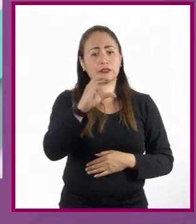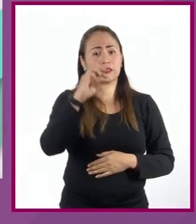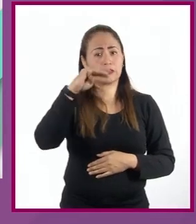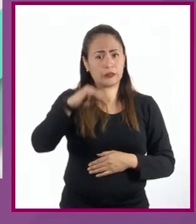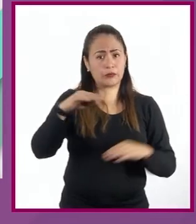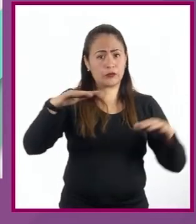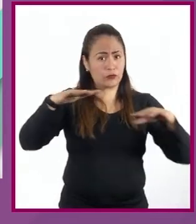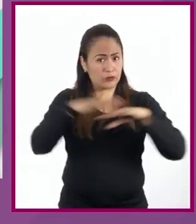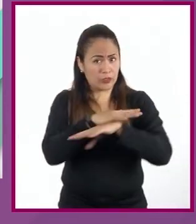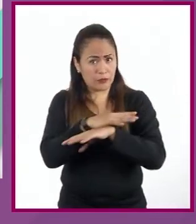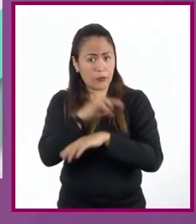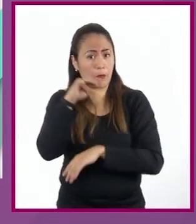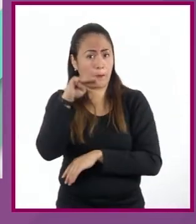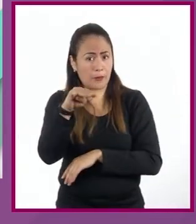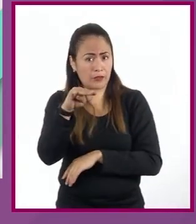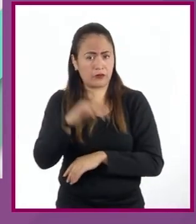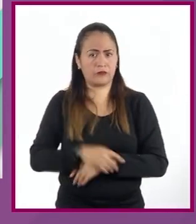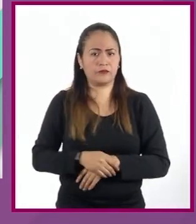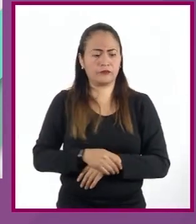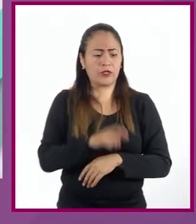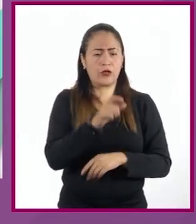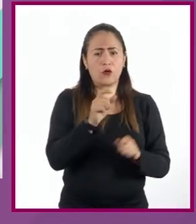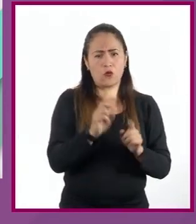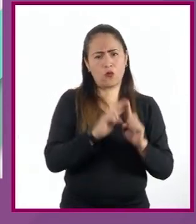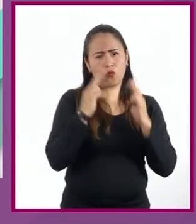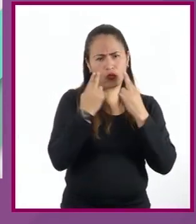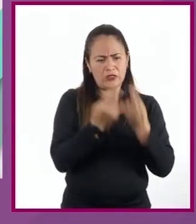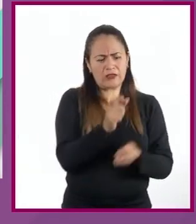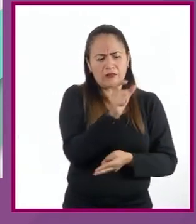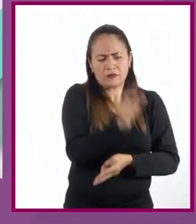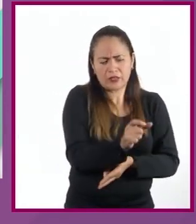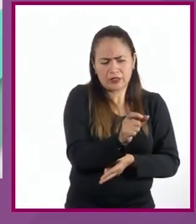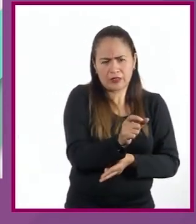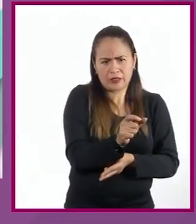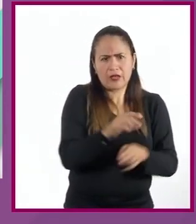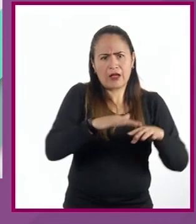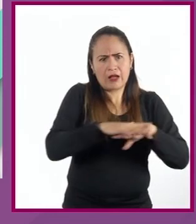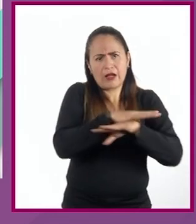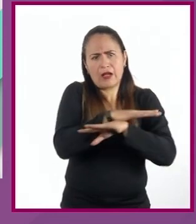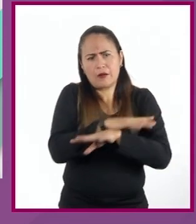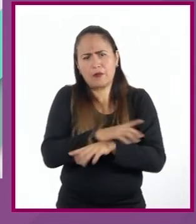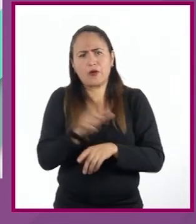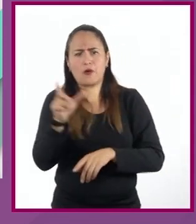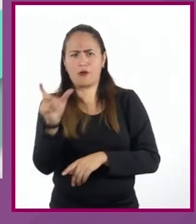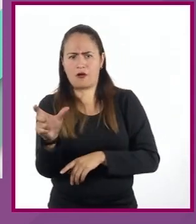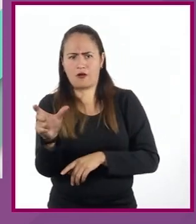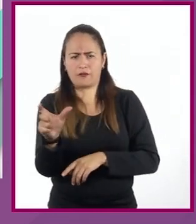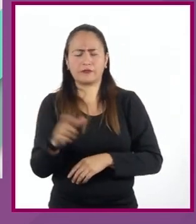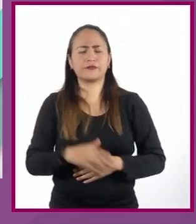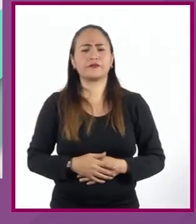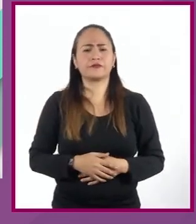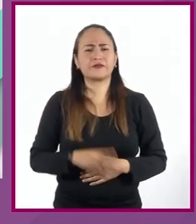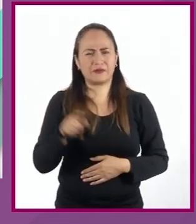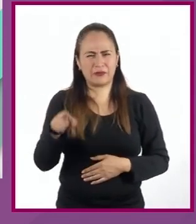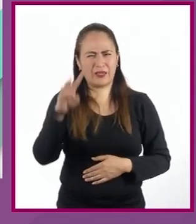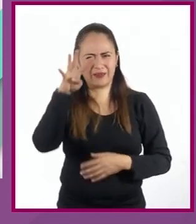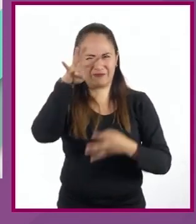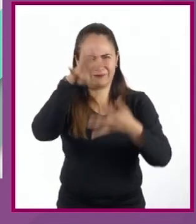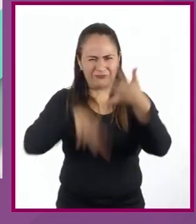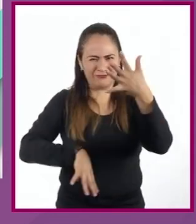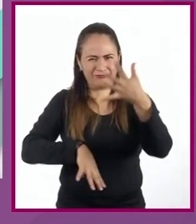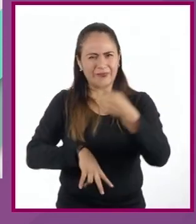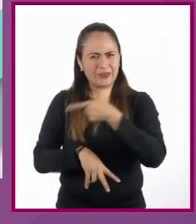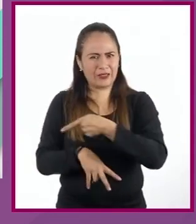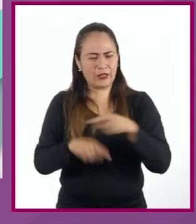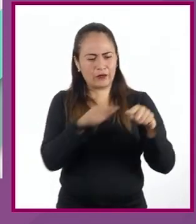a metros, es decir, de una unidad menor a una unidad mayor. Y como se ve en la tabla, hay dos lugares